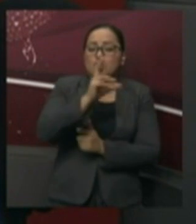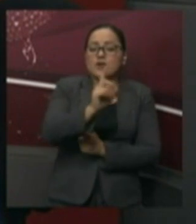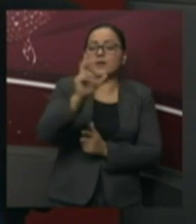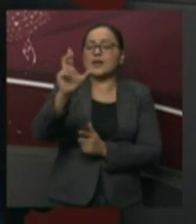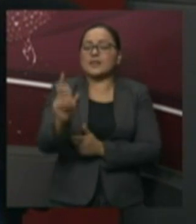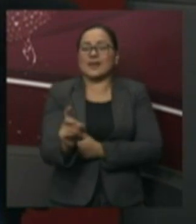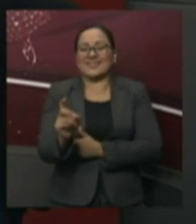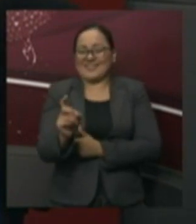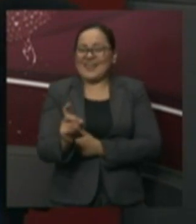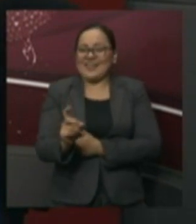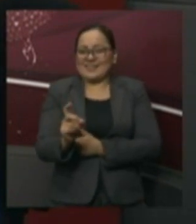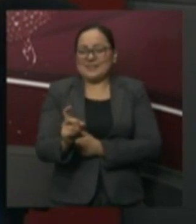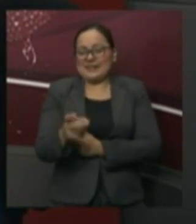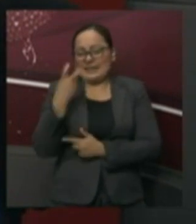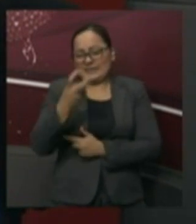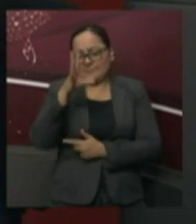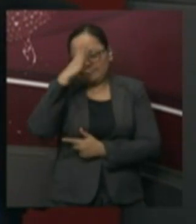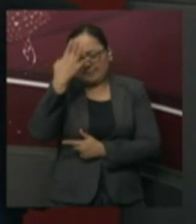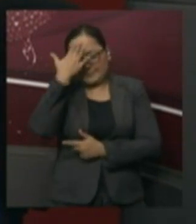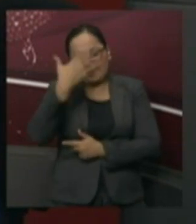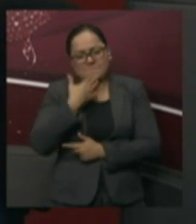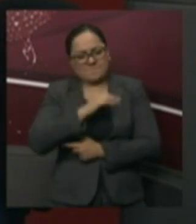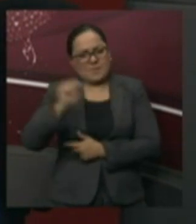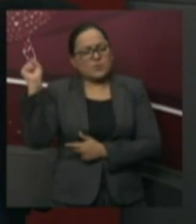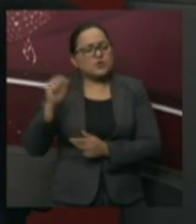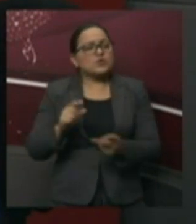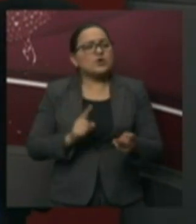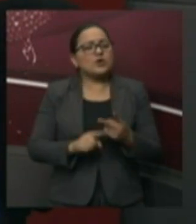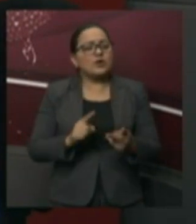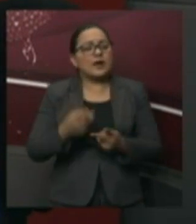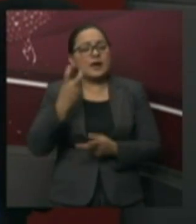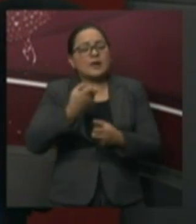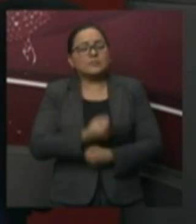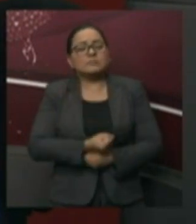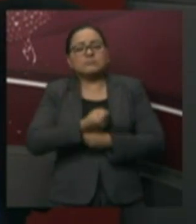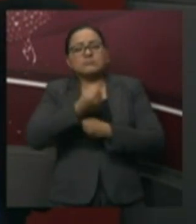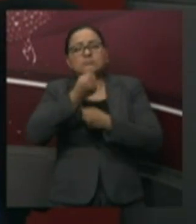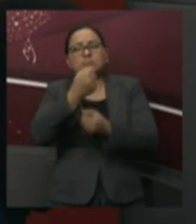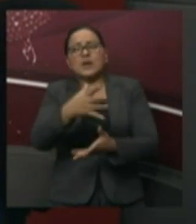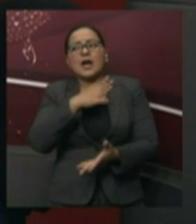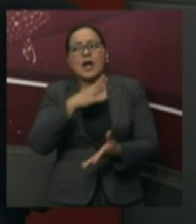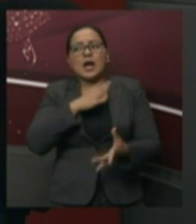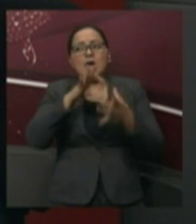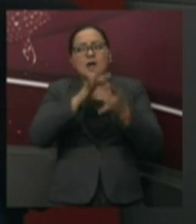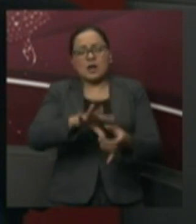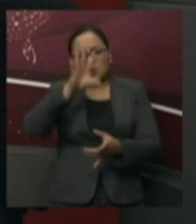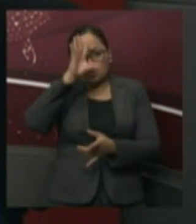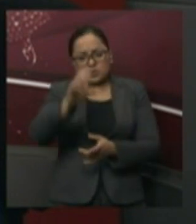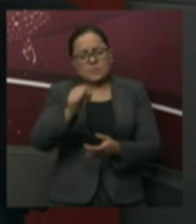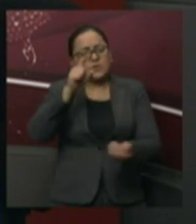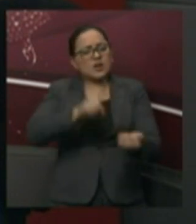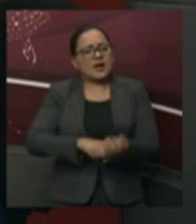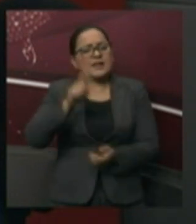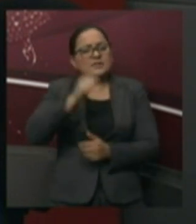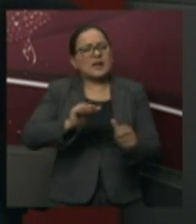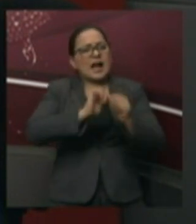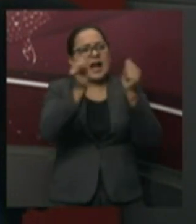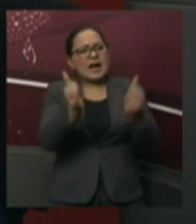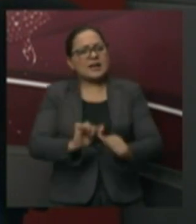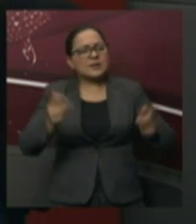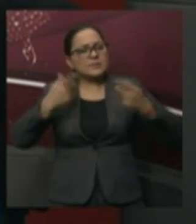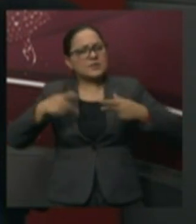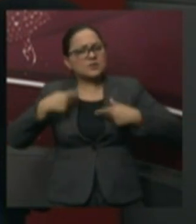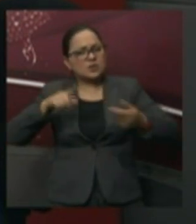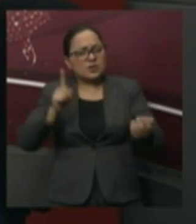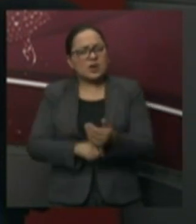famoso, porque publicaban un manifiesto en el que daban definiciones de qué es ser un artista revolucionario.